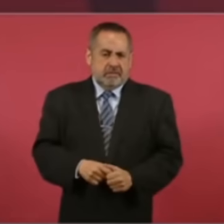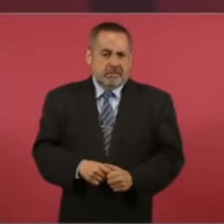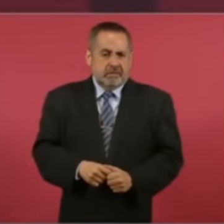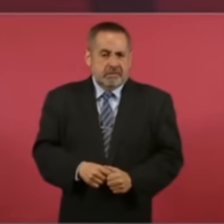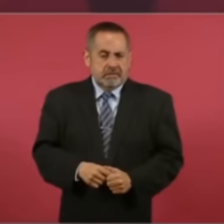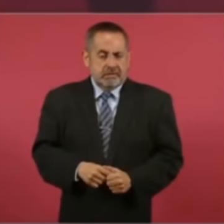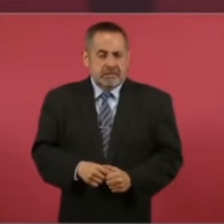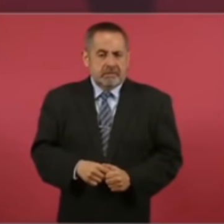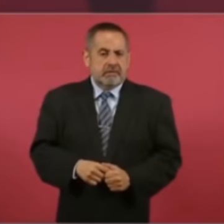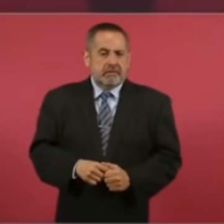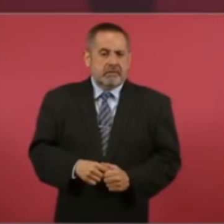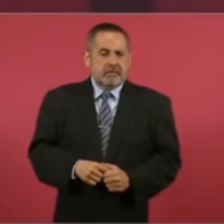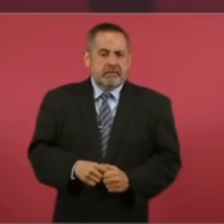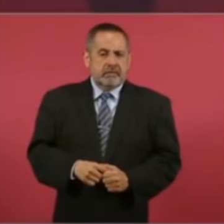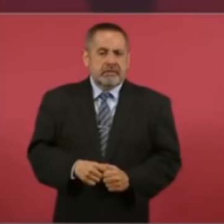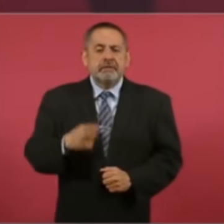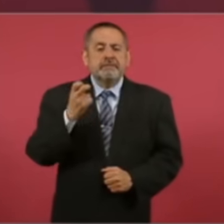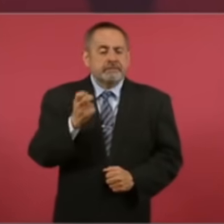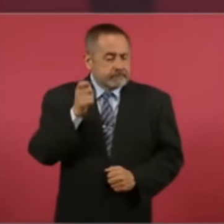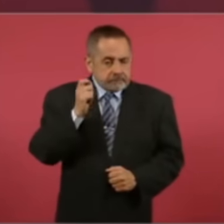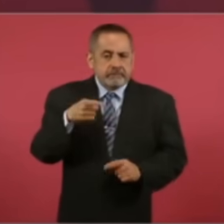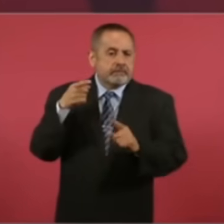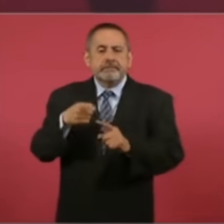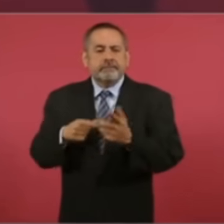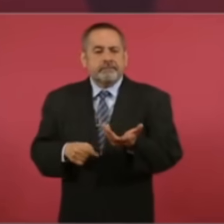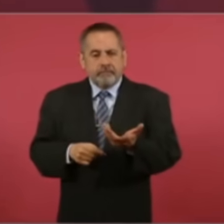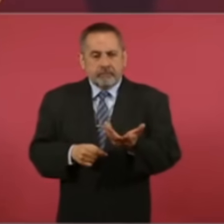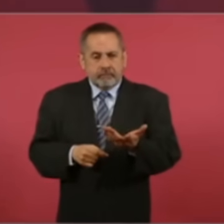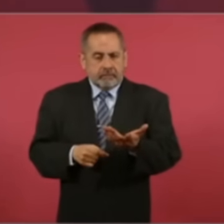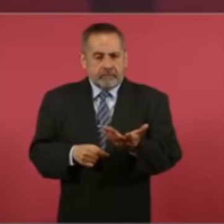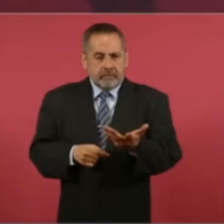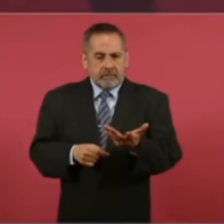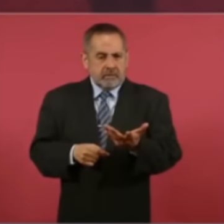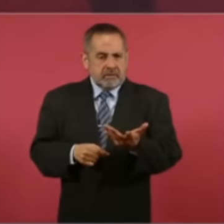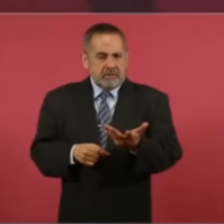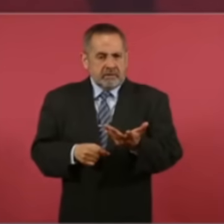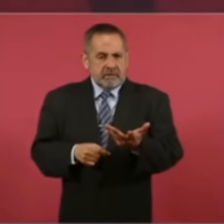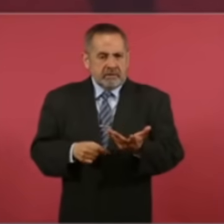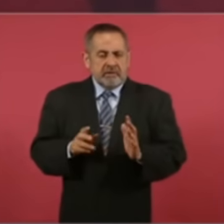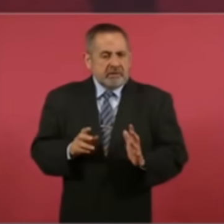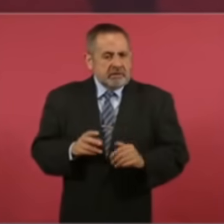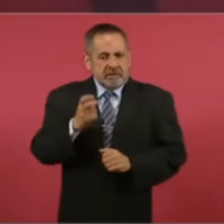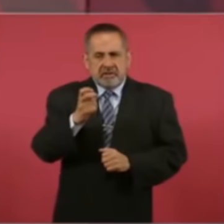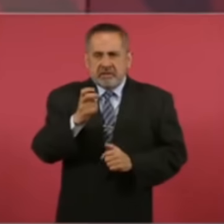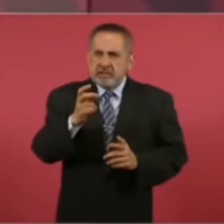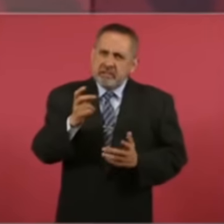Y eso es lo que no